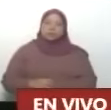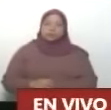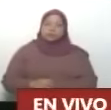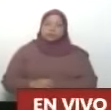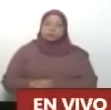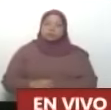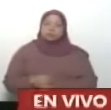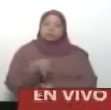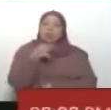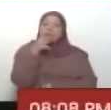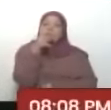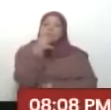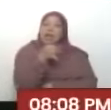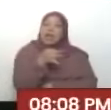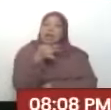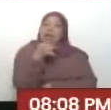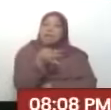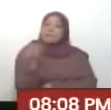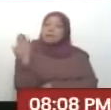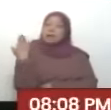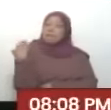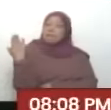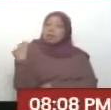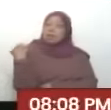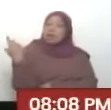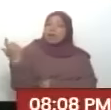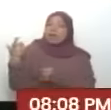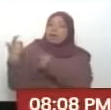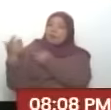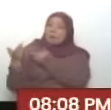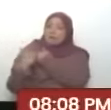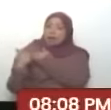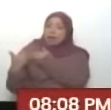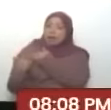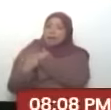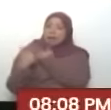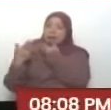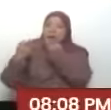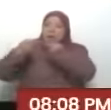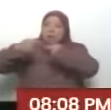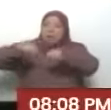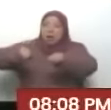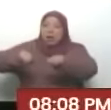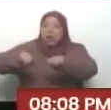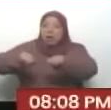Los mismos de siempre, que pidieron invasiones, las sanciones, siempre. Grupo de